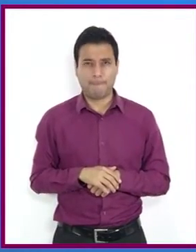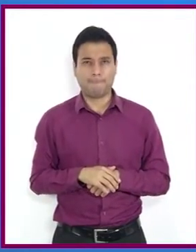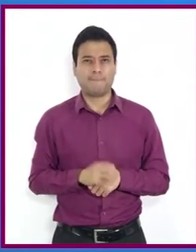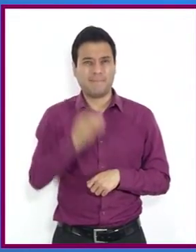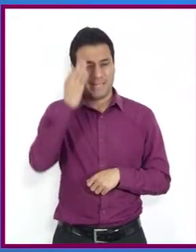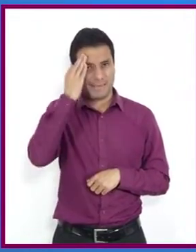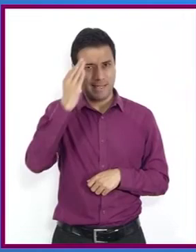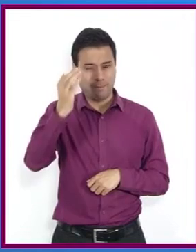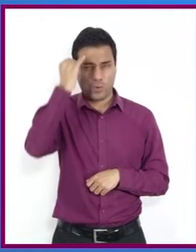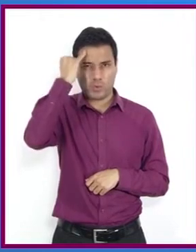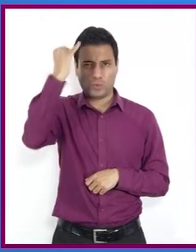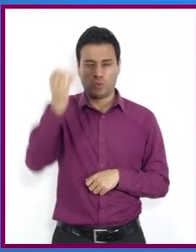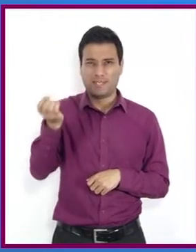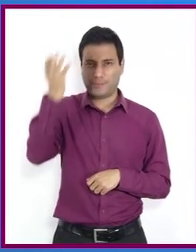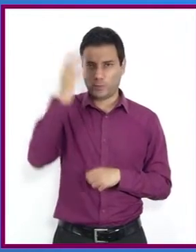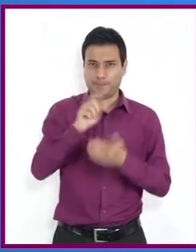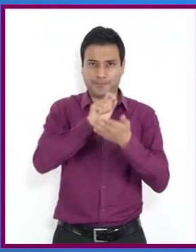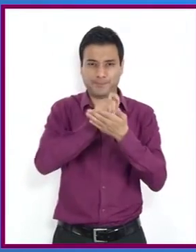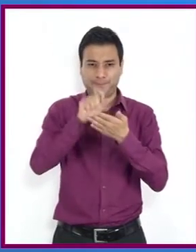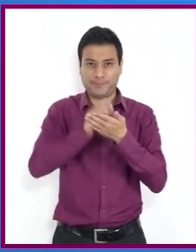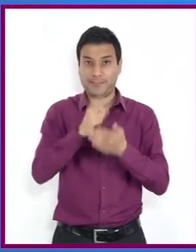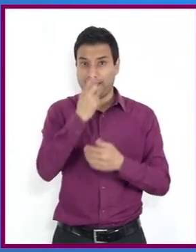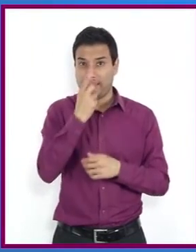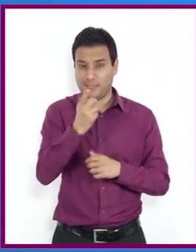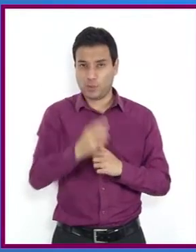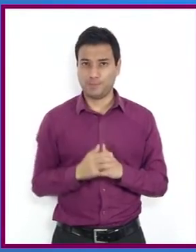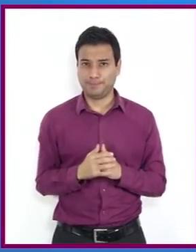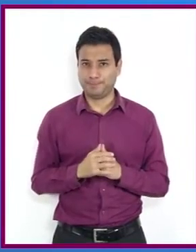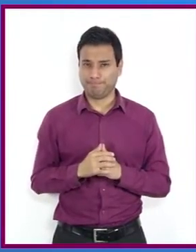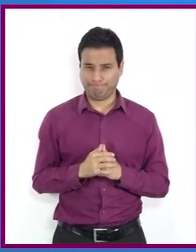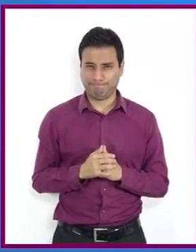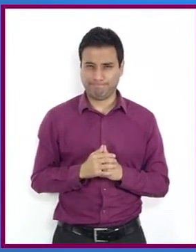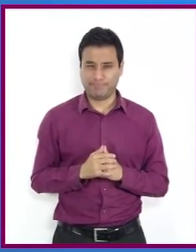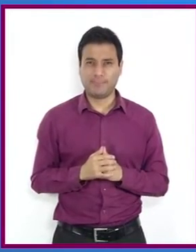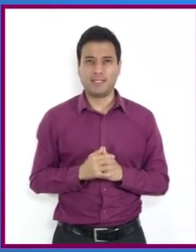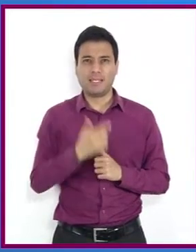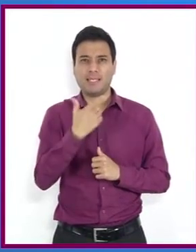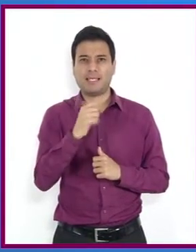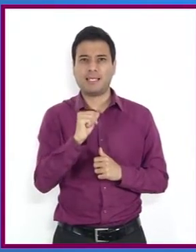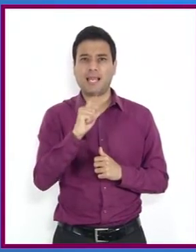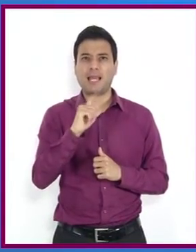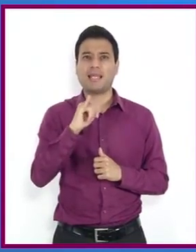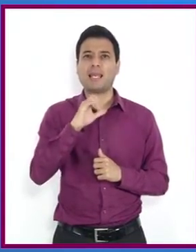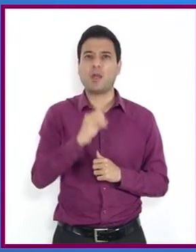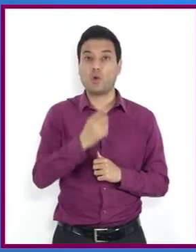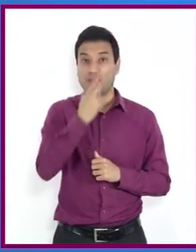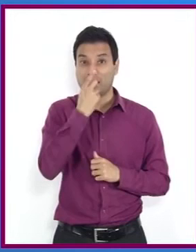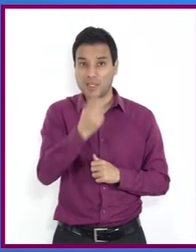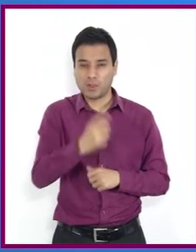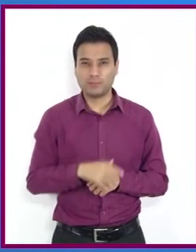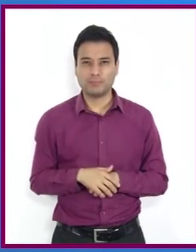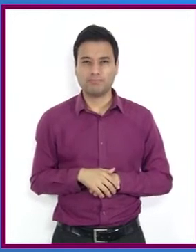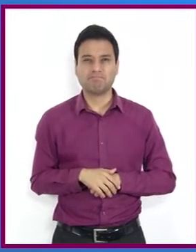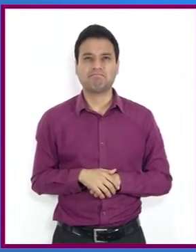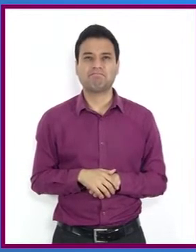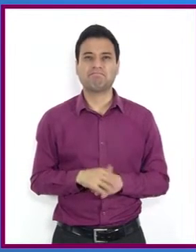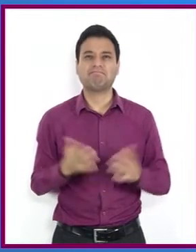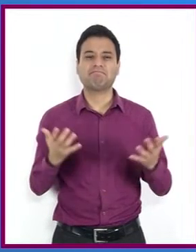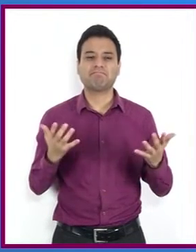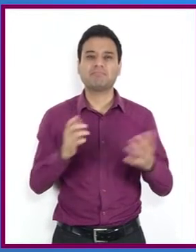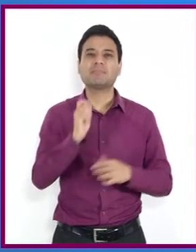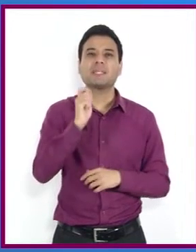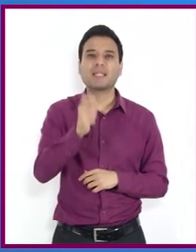italiana, afirmó que después de la abjuración, Galileo dijo la famosa frase «Eppur